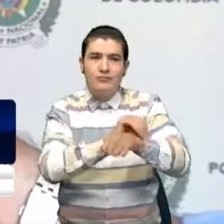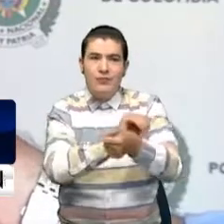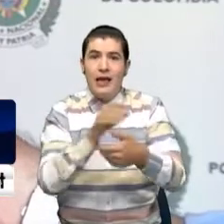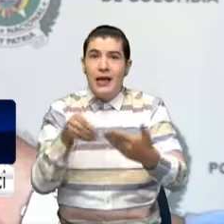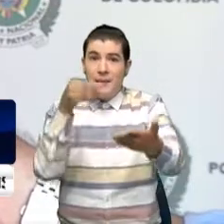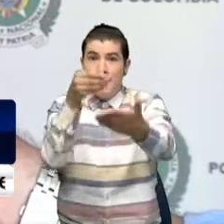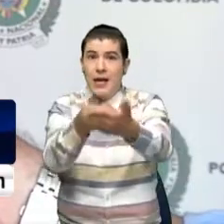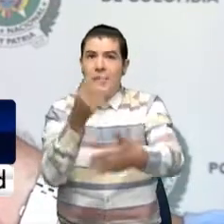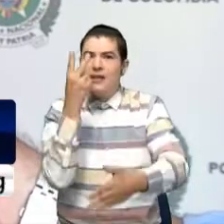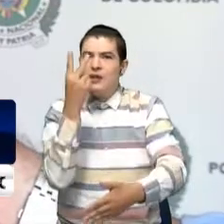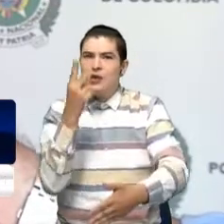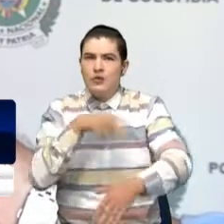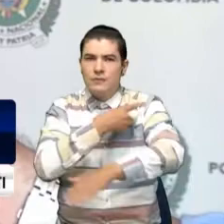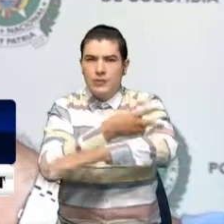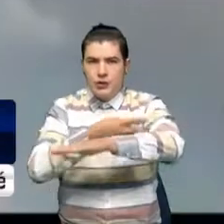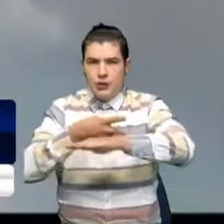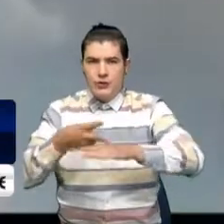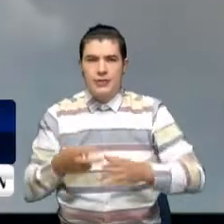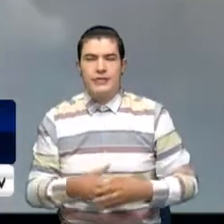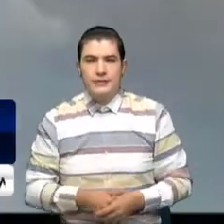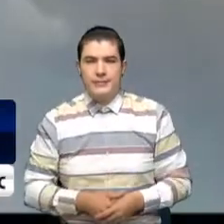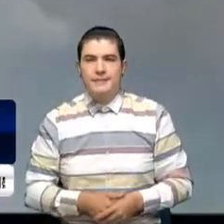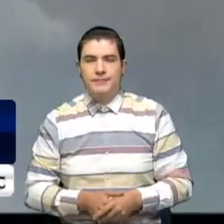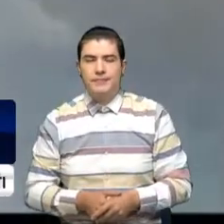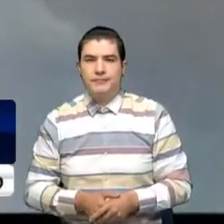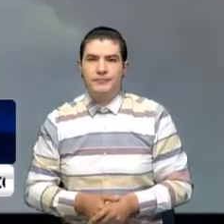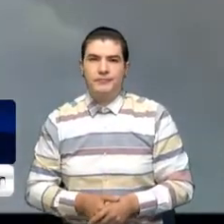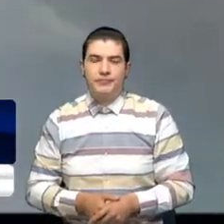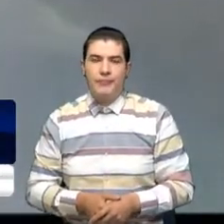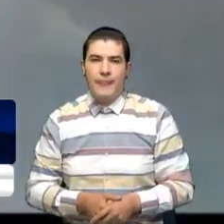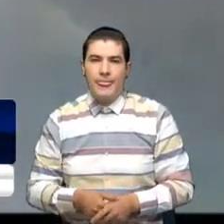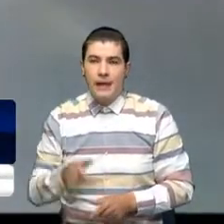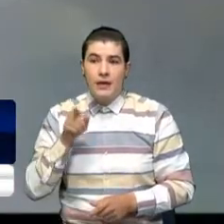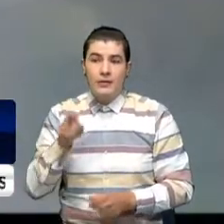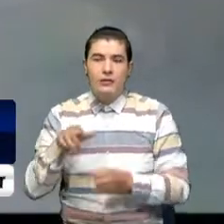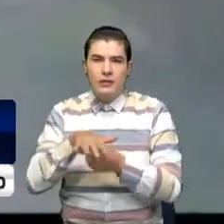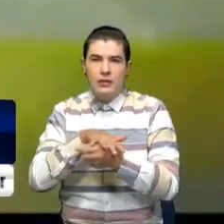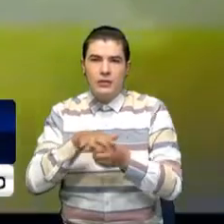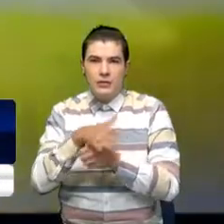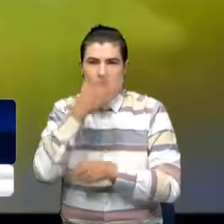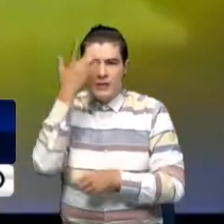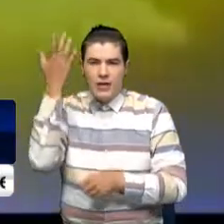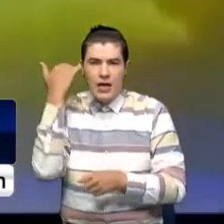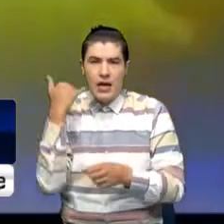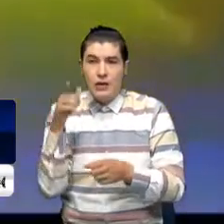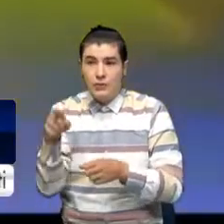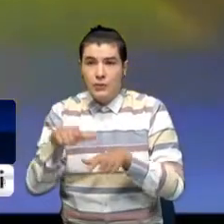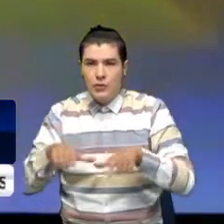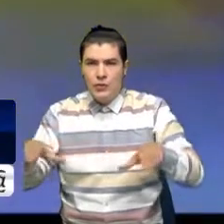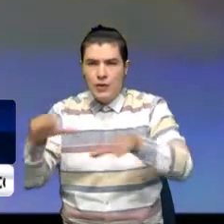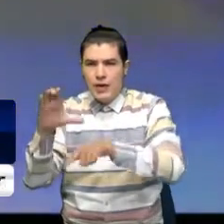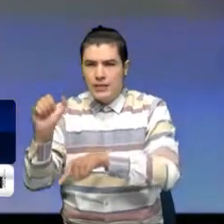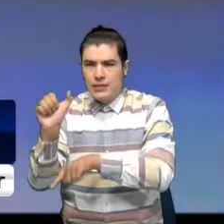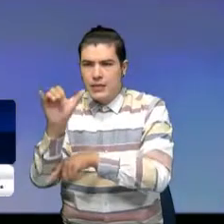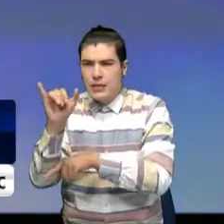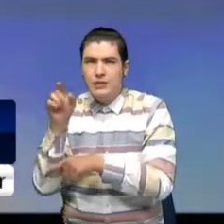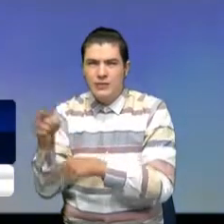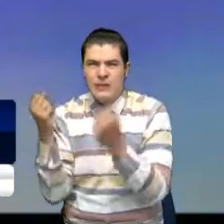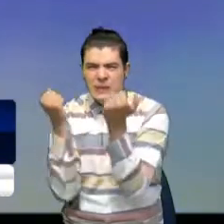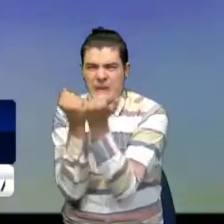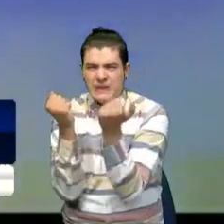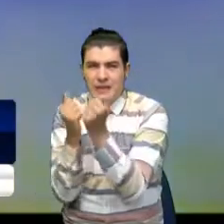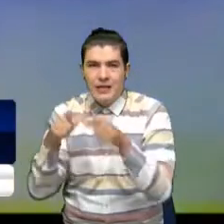mayor celeridad alcanzar esta recaptura la situación se presenta por el hacinamiento que hay en las estaciones de policía